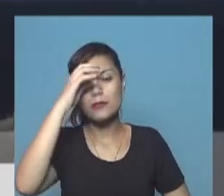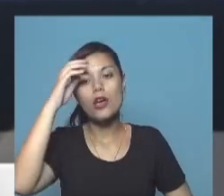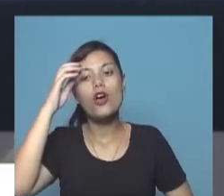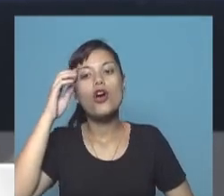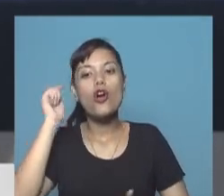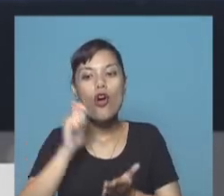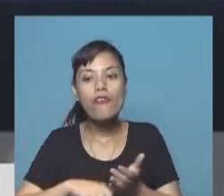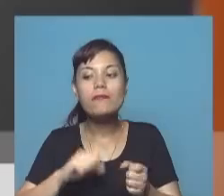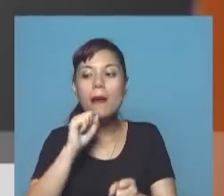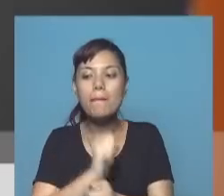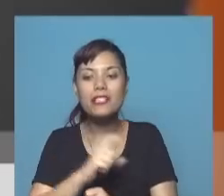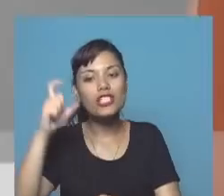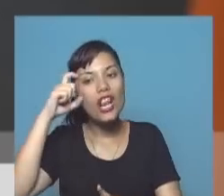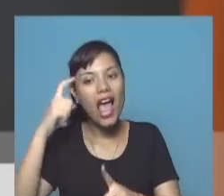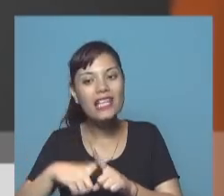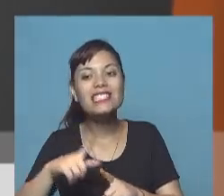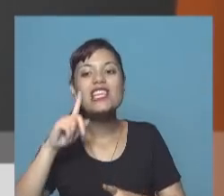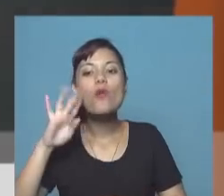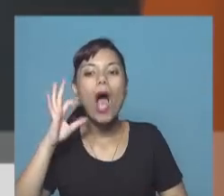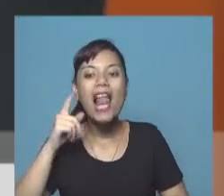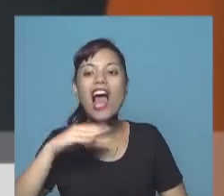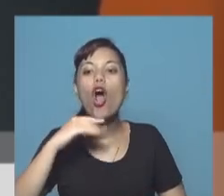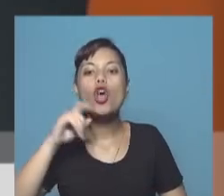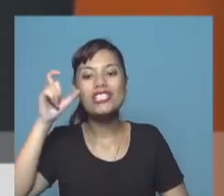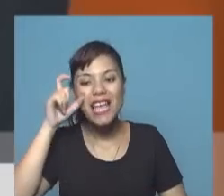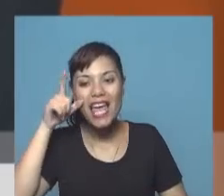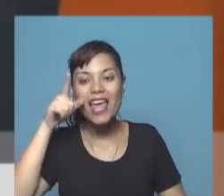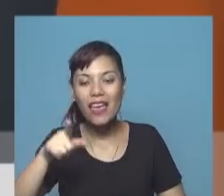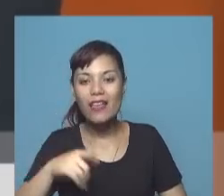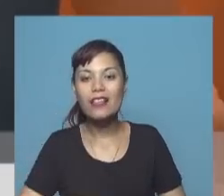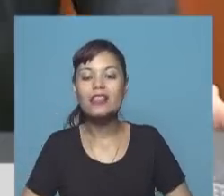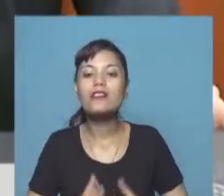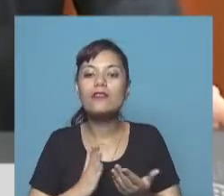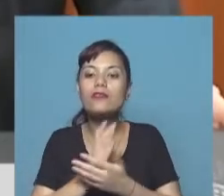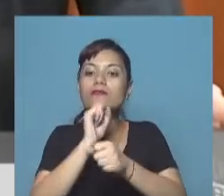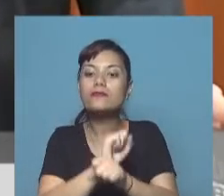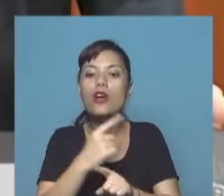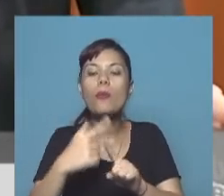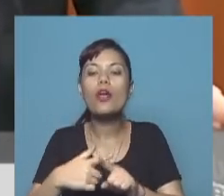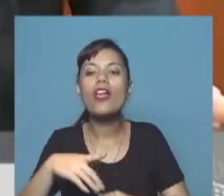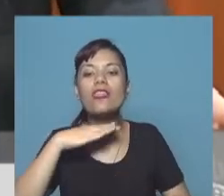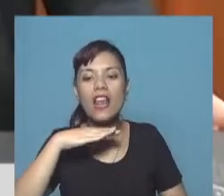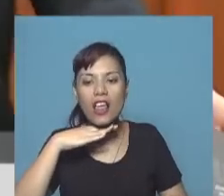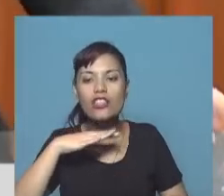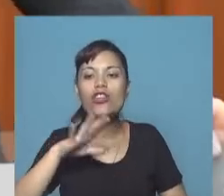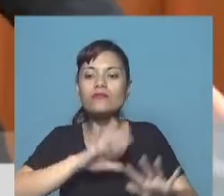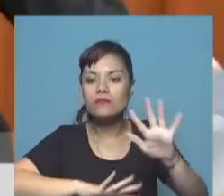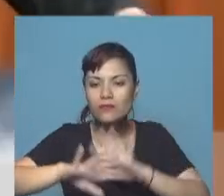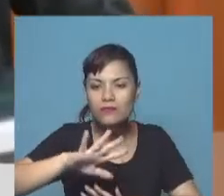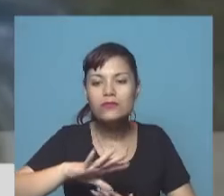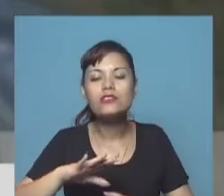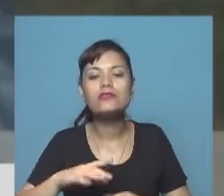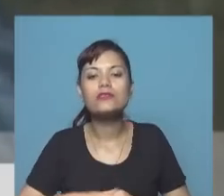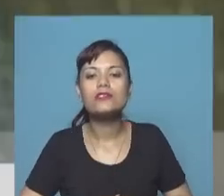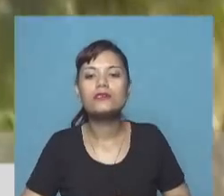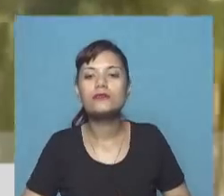Confirman prisión a exalcalde de Iguala. José Luis Abarca Velázquez seguirá detenido por los delitos de delincuencia organizada,